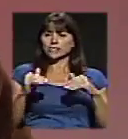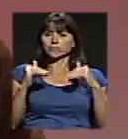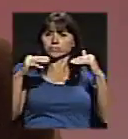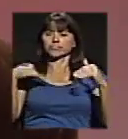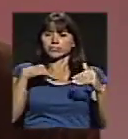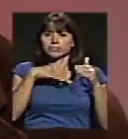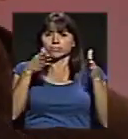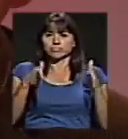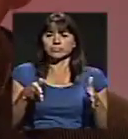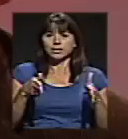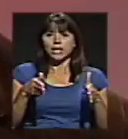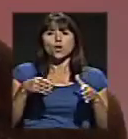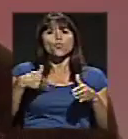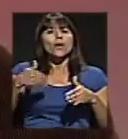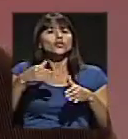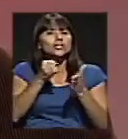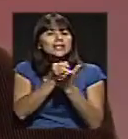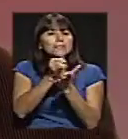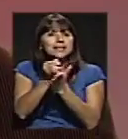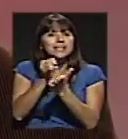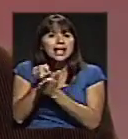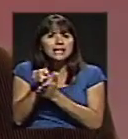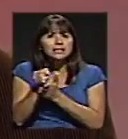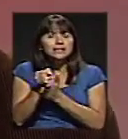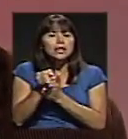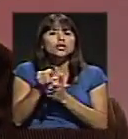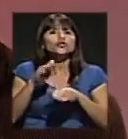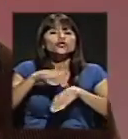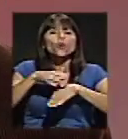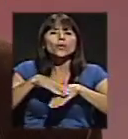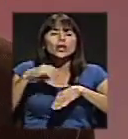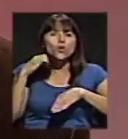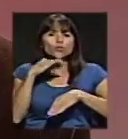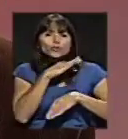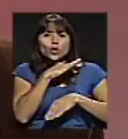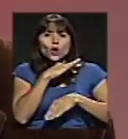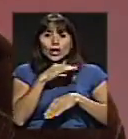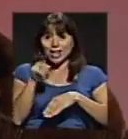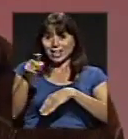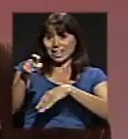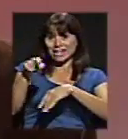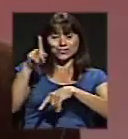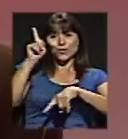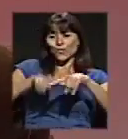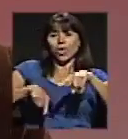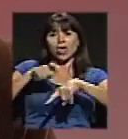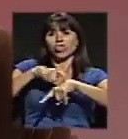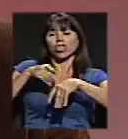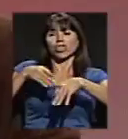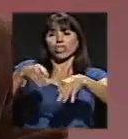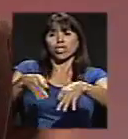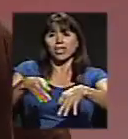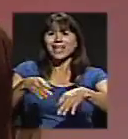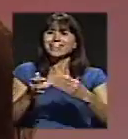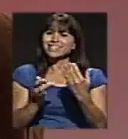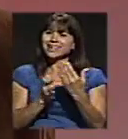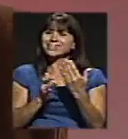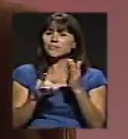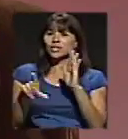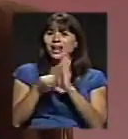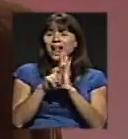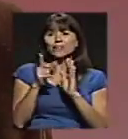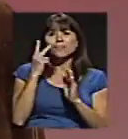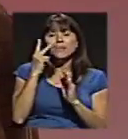corrupción, que no puedan prescribir los delitos de corrupción para que no puedan escudarse en esos tecnicismos legales que vemos que prescriben casos